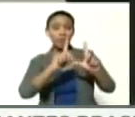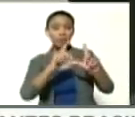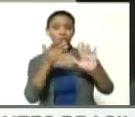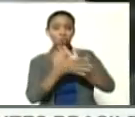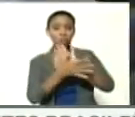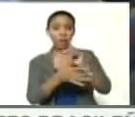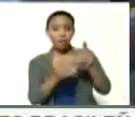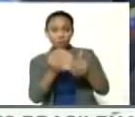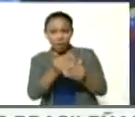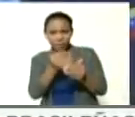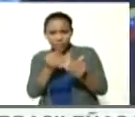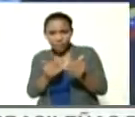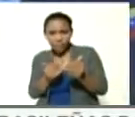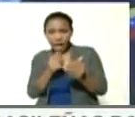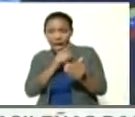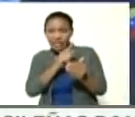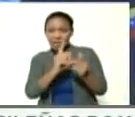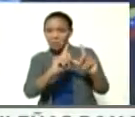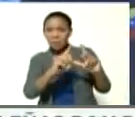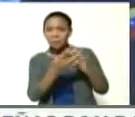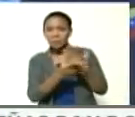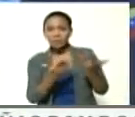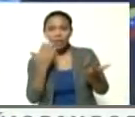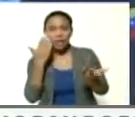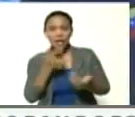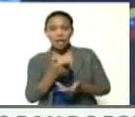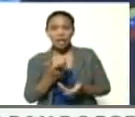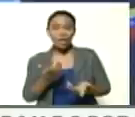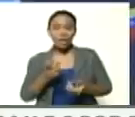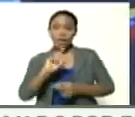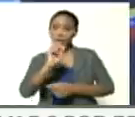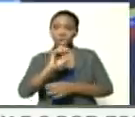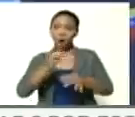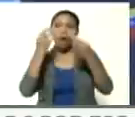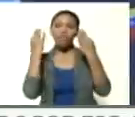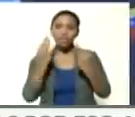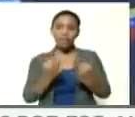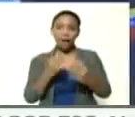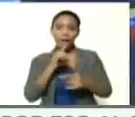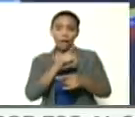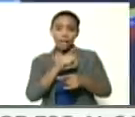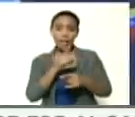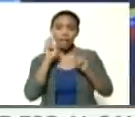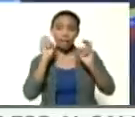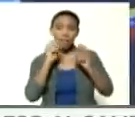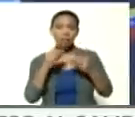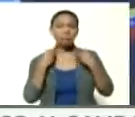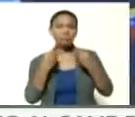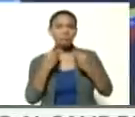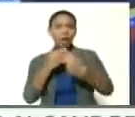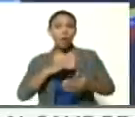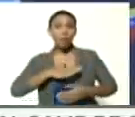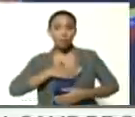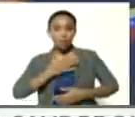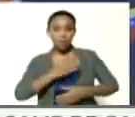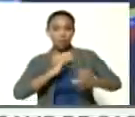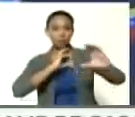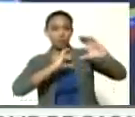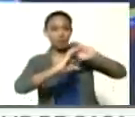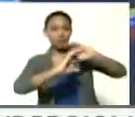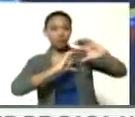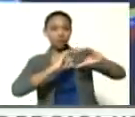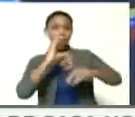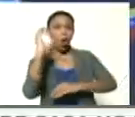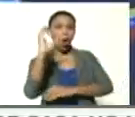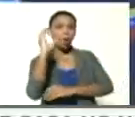trasero, pues, un canal que no es el oficial, que es oficioso, para poder comunicarnos con